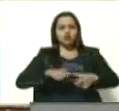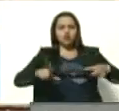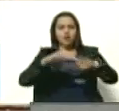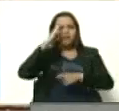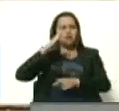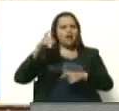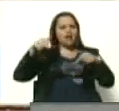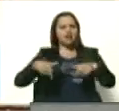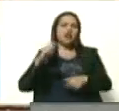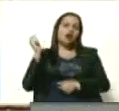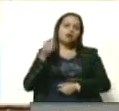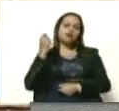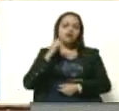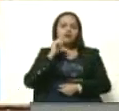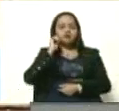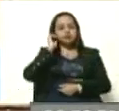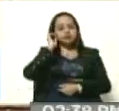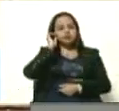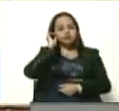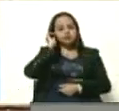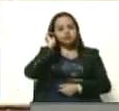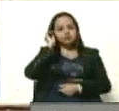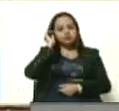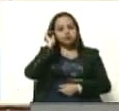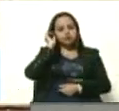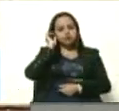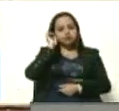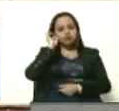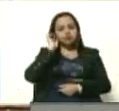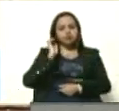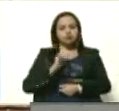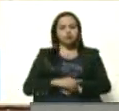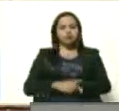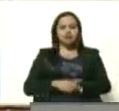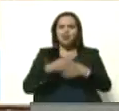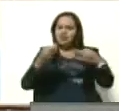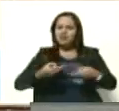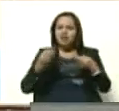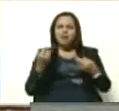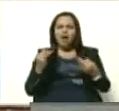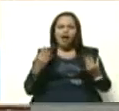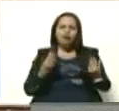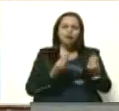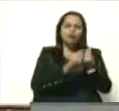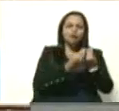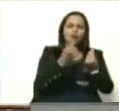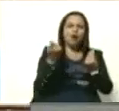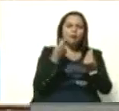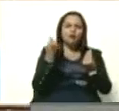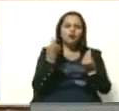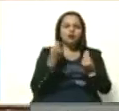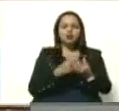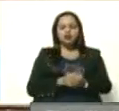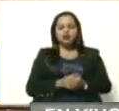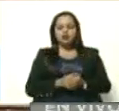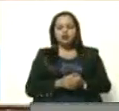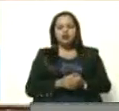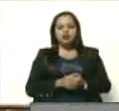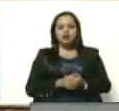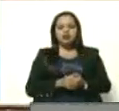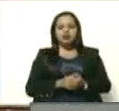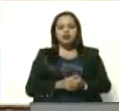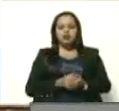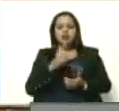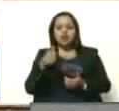aquí, en este estado. Y nunca más se separó del estado. Y nunca más se separó de su pasión,